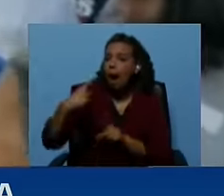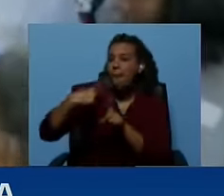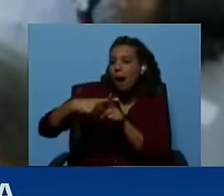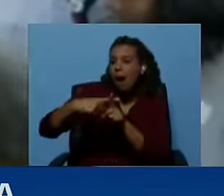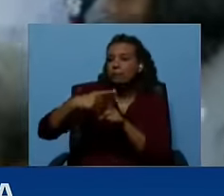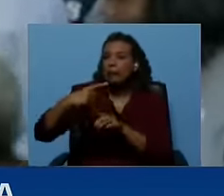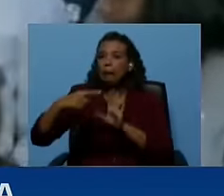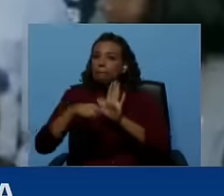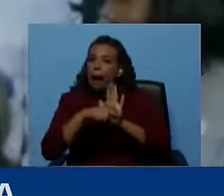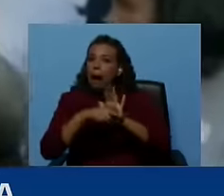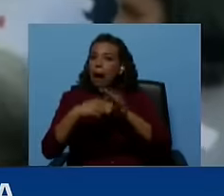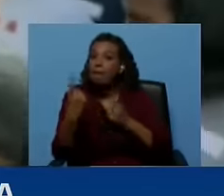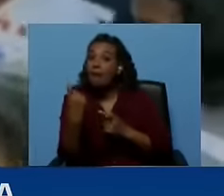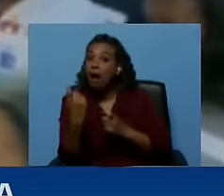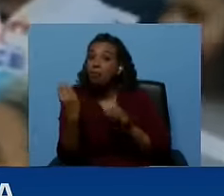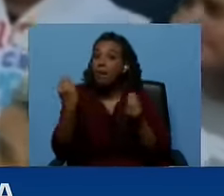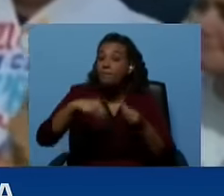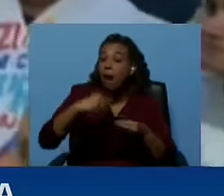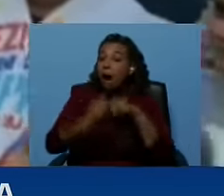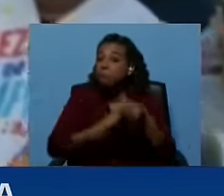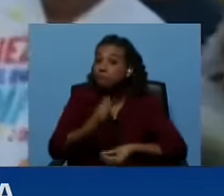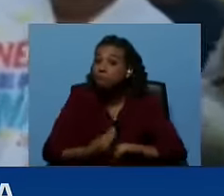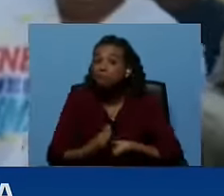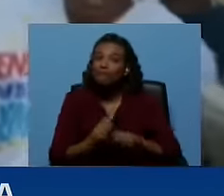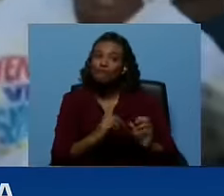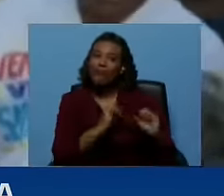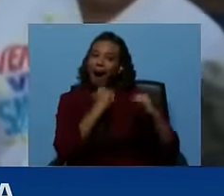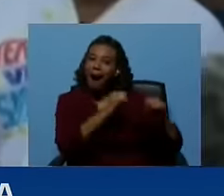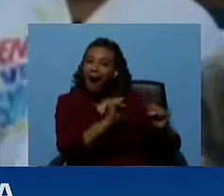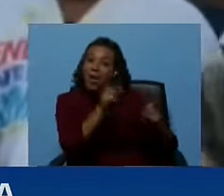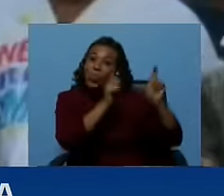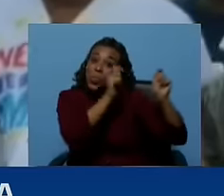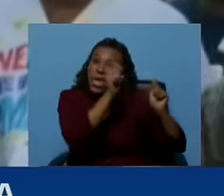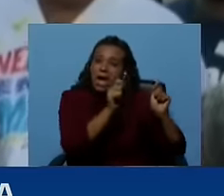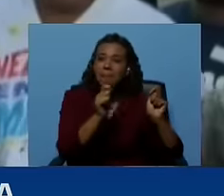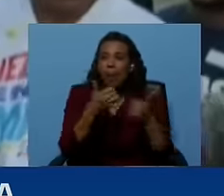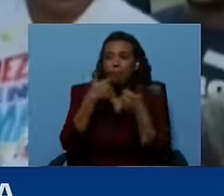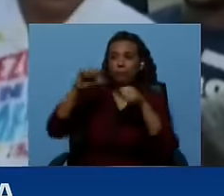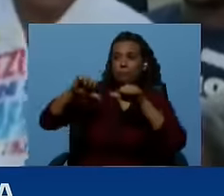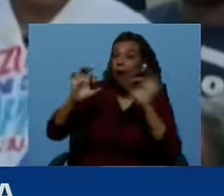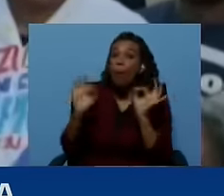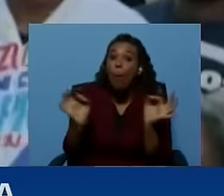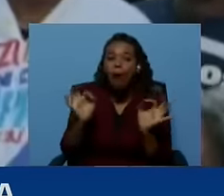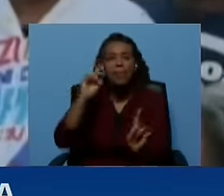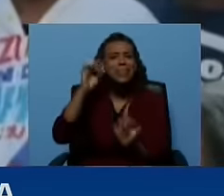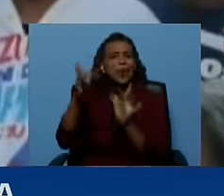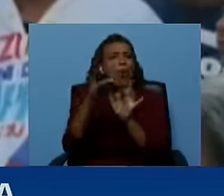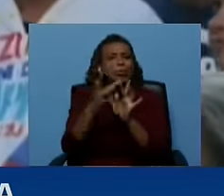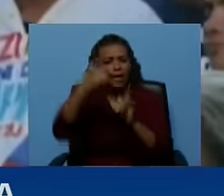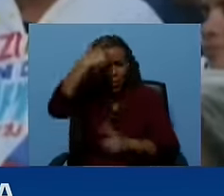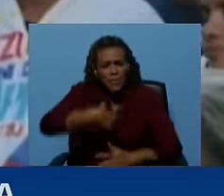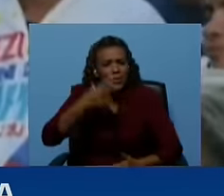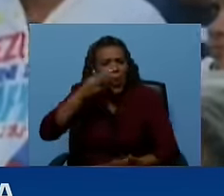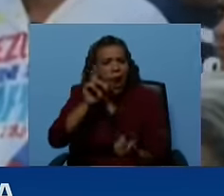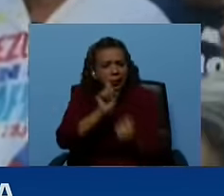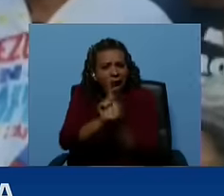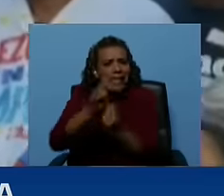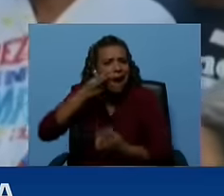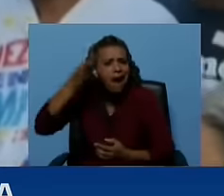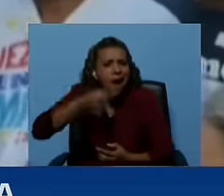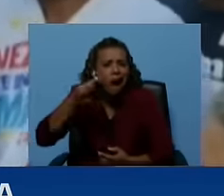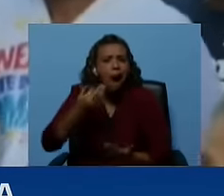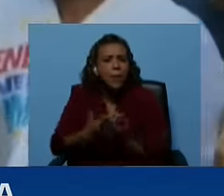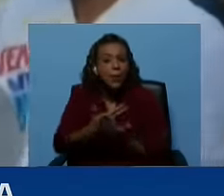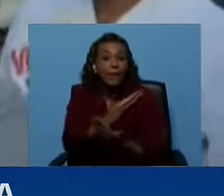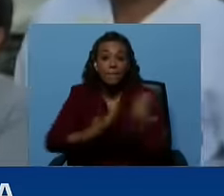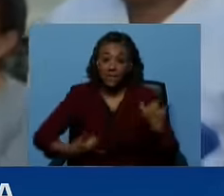haciendo mal Qué se podría ser mejor que potencialidades hay yo creo que este tipo de contactos directos no solamente es positivo para el